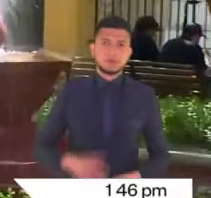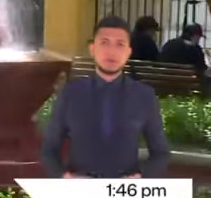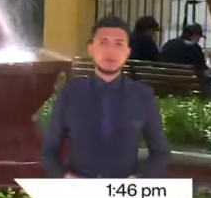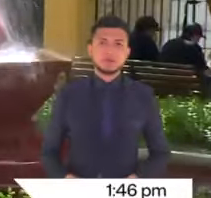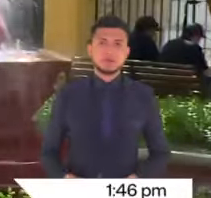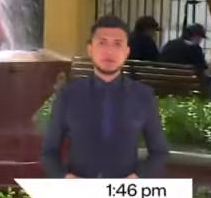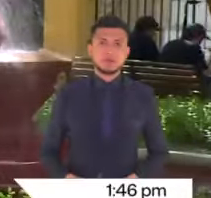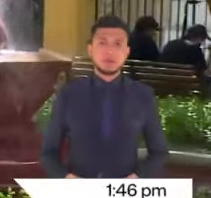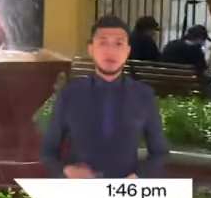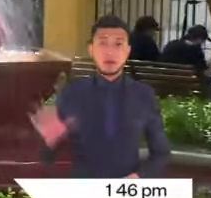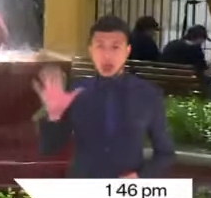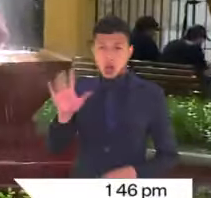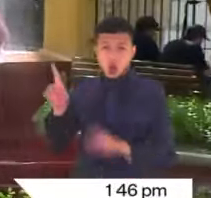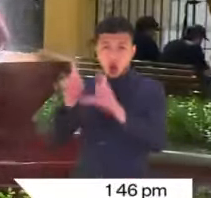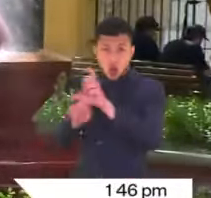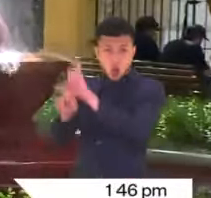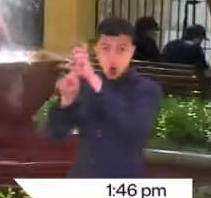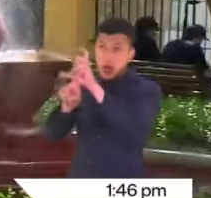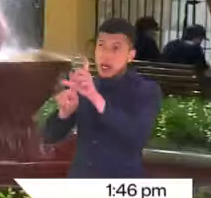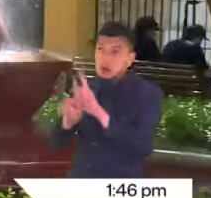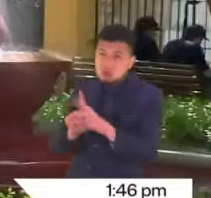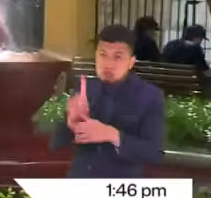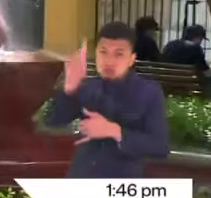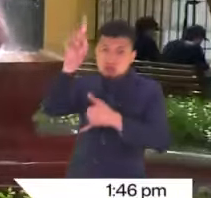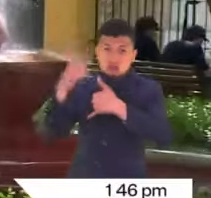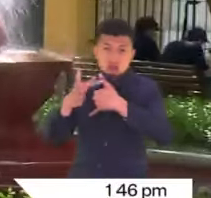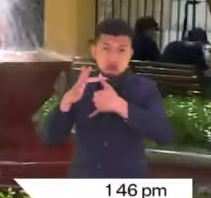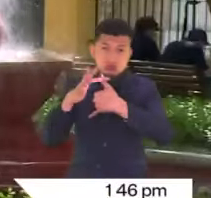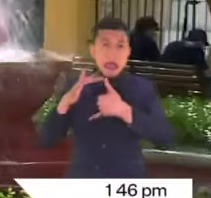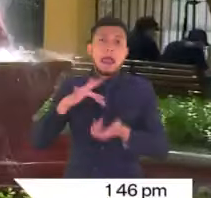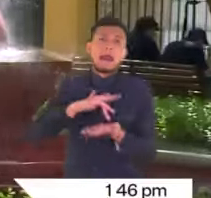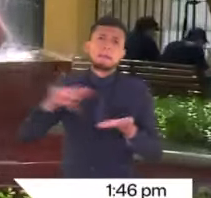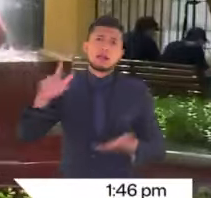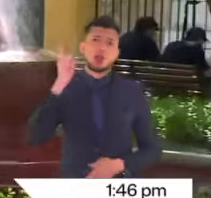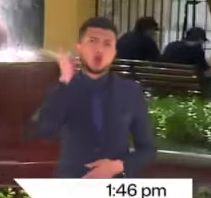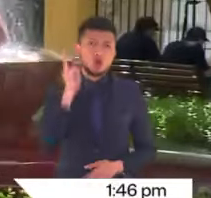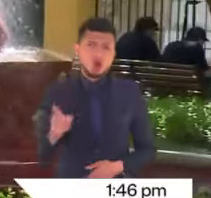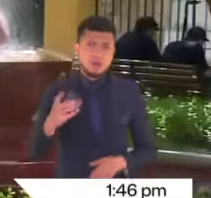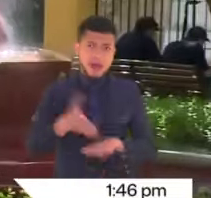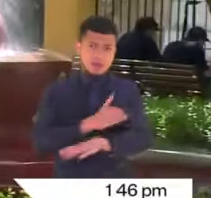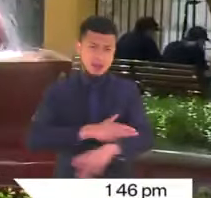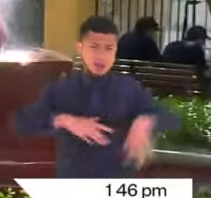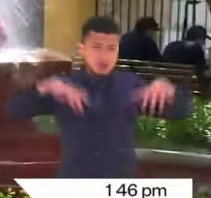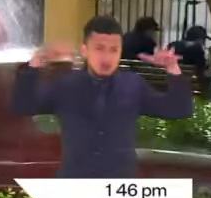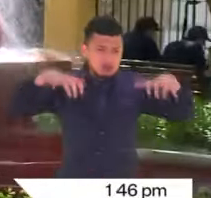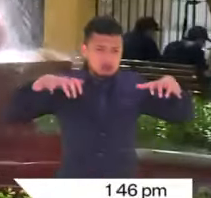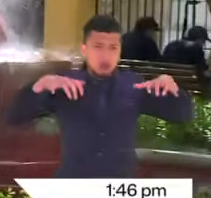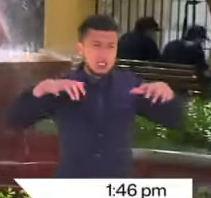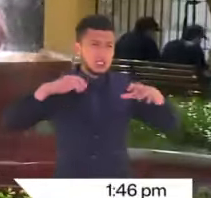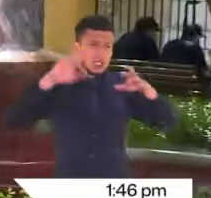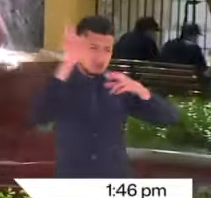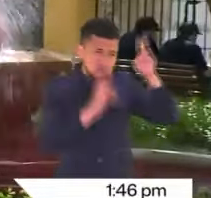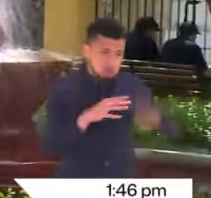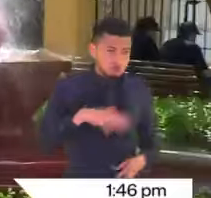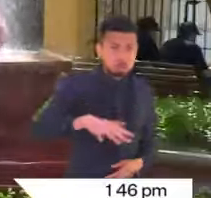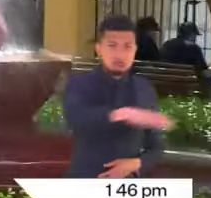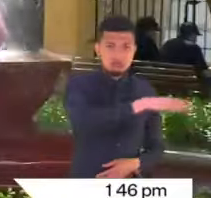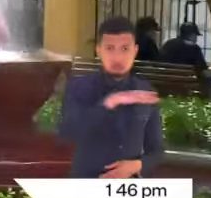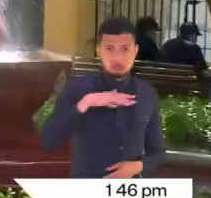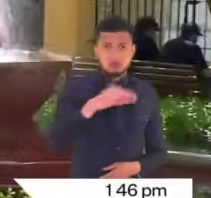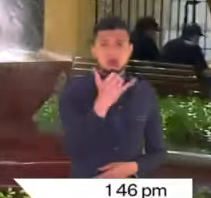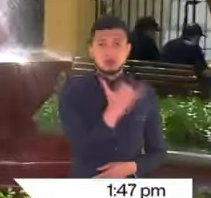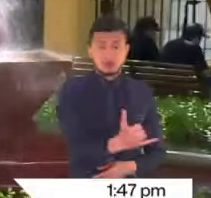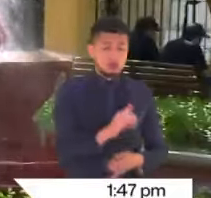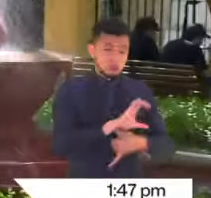Y en la Alta Guajira continúa la emergencia por las afectaciones que dejó la tormenta tropical Rafael en su paso por el Caribe. Las vías de la zona norte